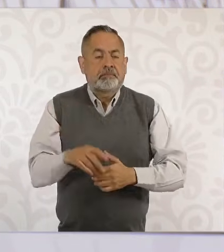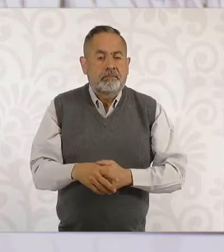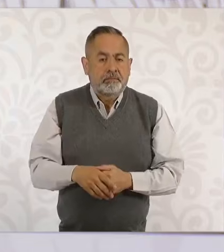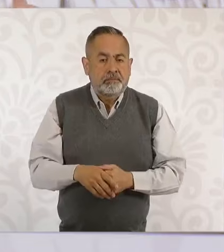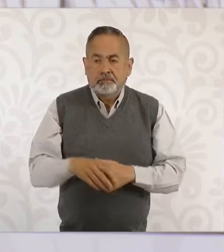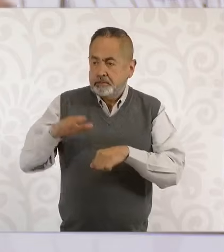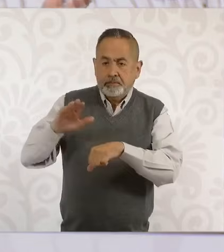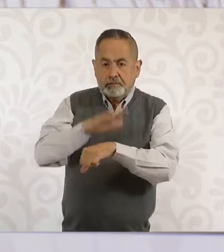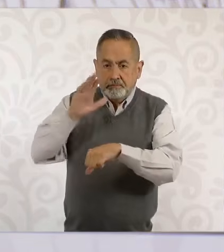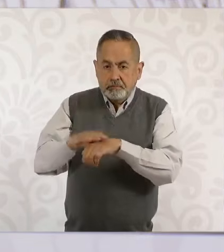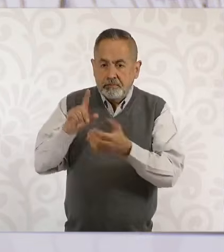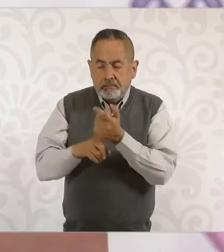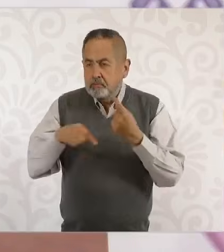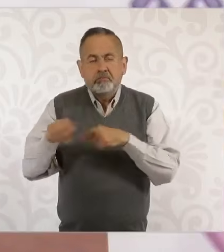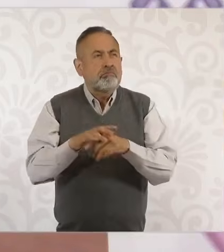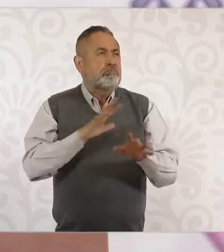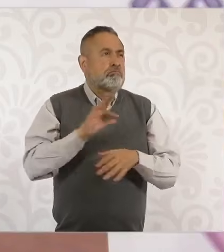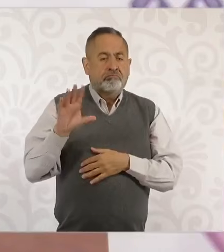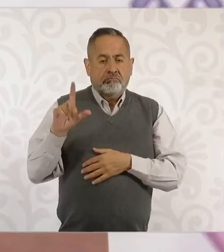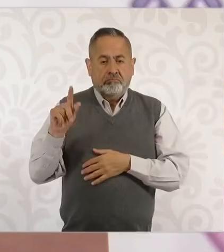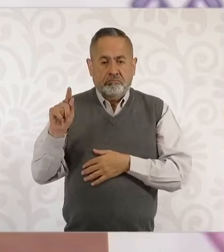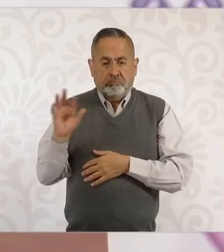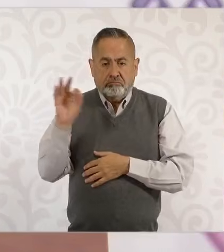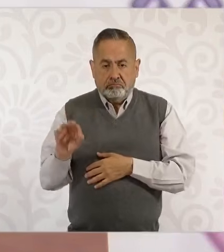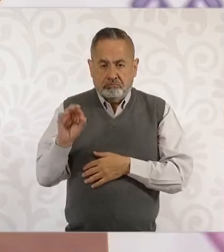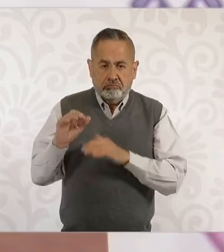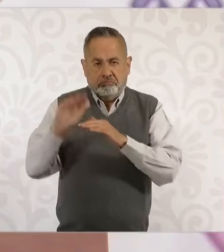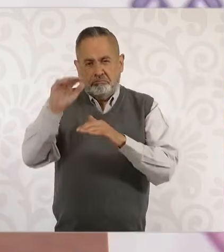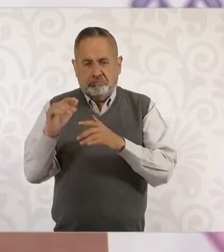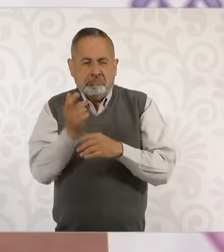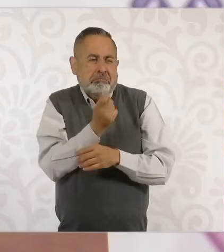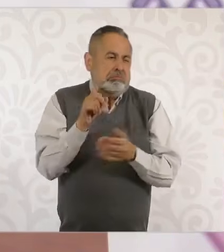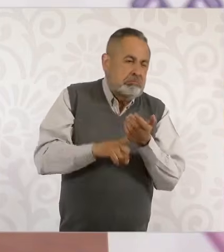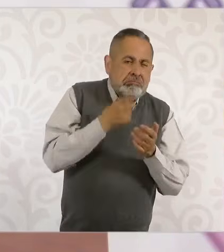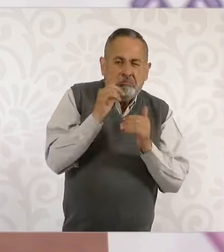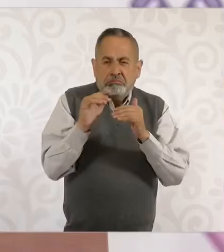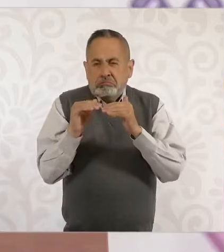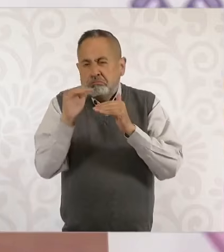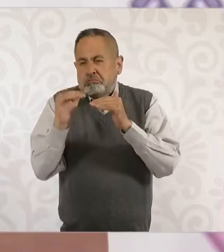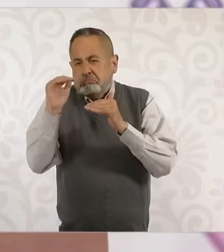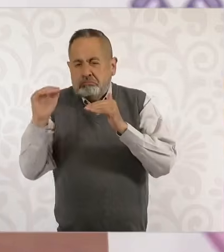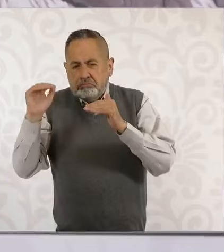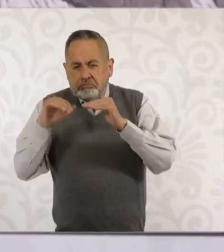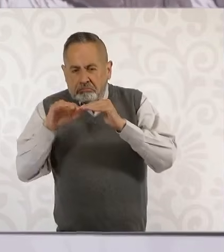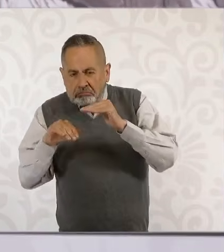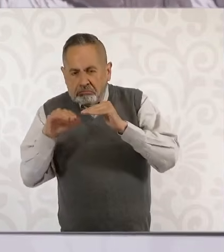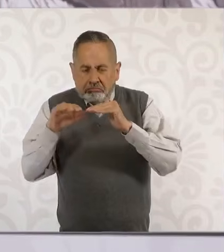en aprobación hemos estado sobre el 70%, digamos. Hay quien pone un poquito más arriba, un poquito más